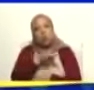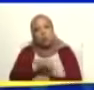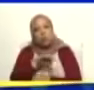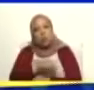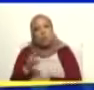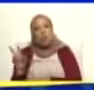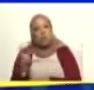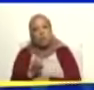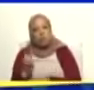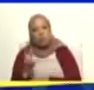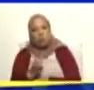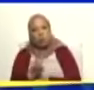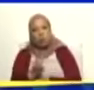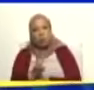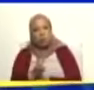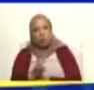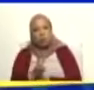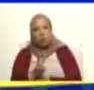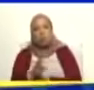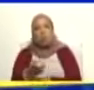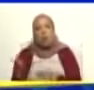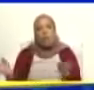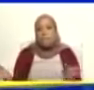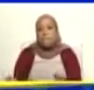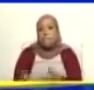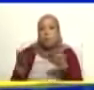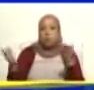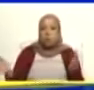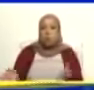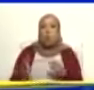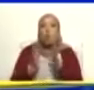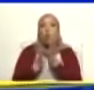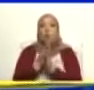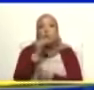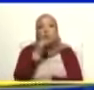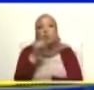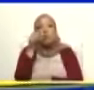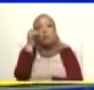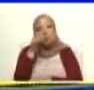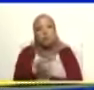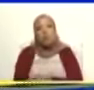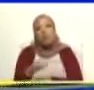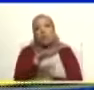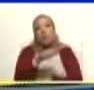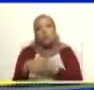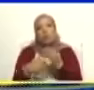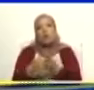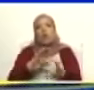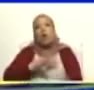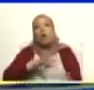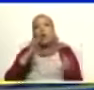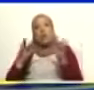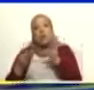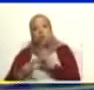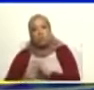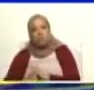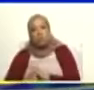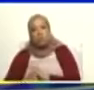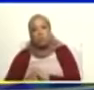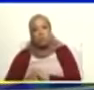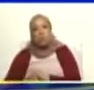venezolana para motivar, para transportar,